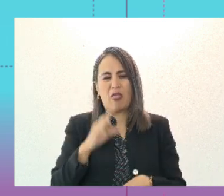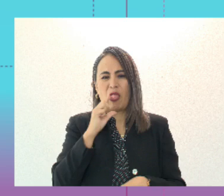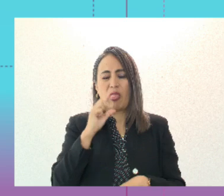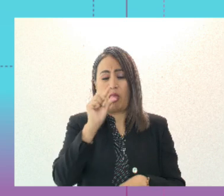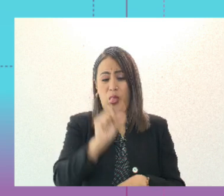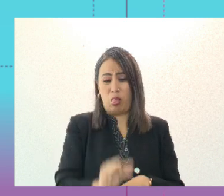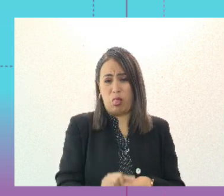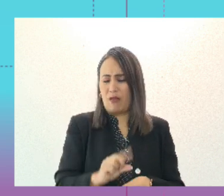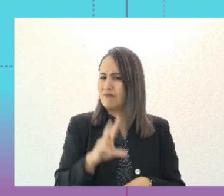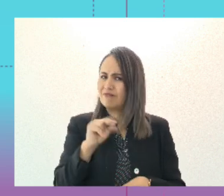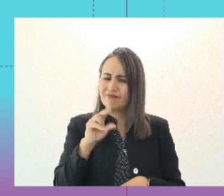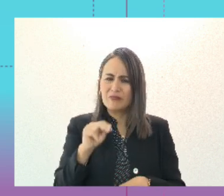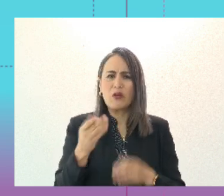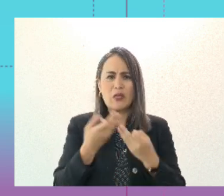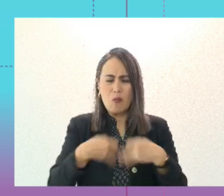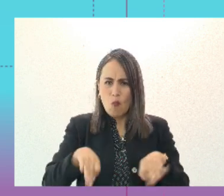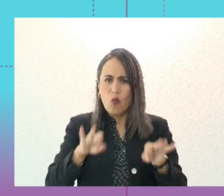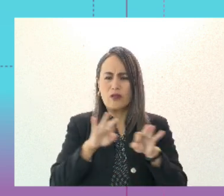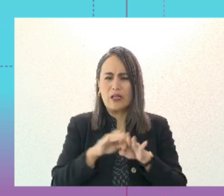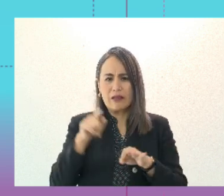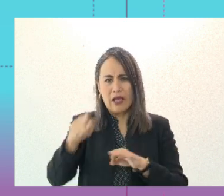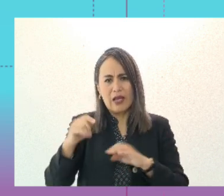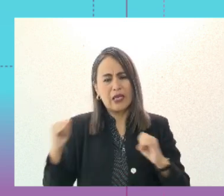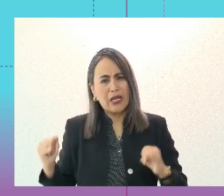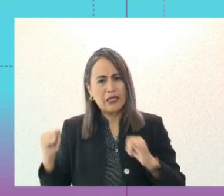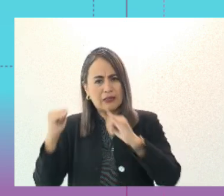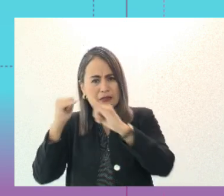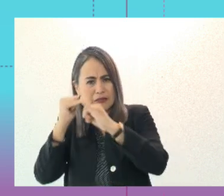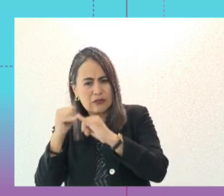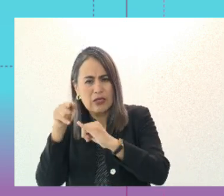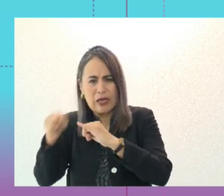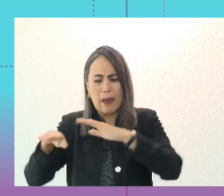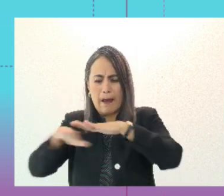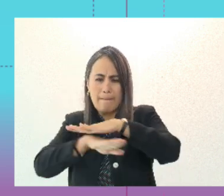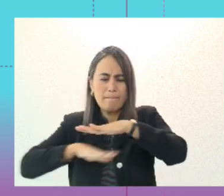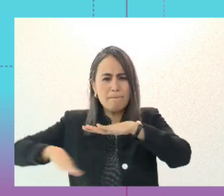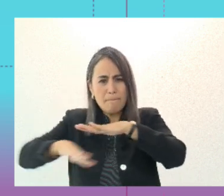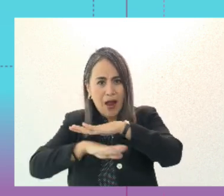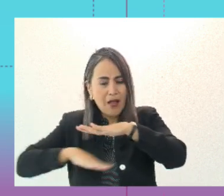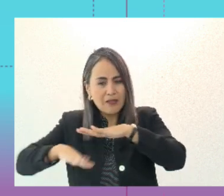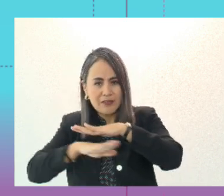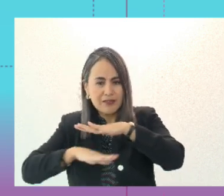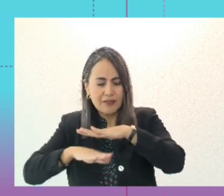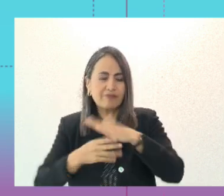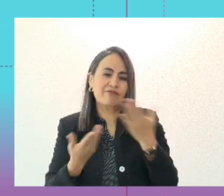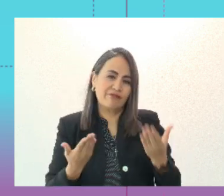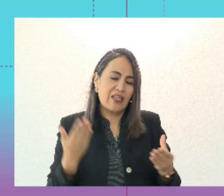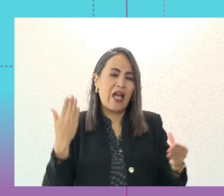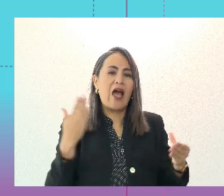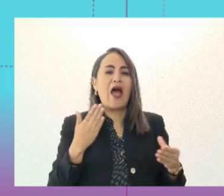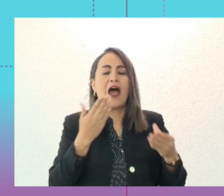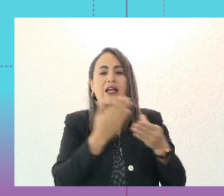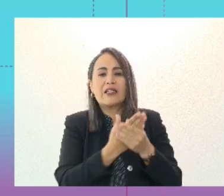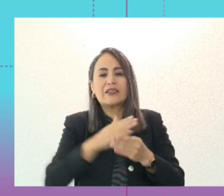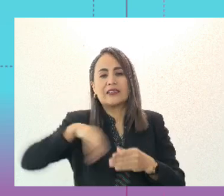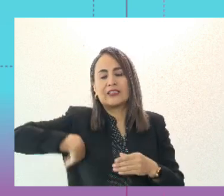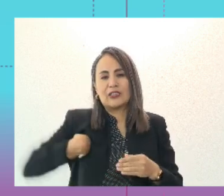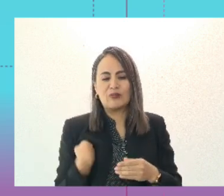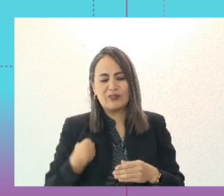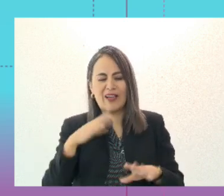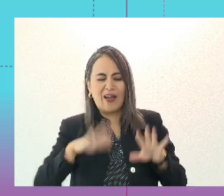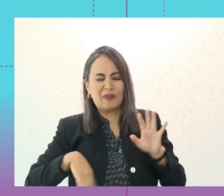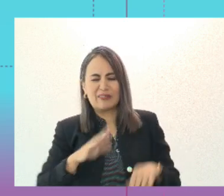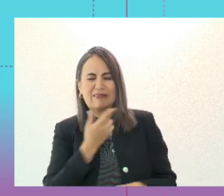en una institución, en una dependencia, son la columna vertebral. Y decimos, los archivos malqueridos por todos,